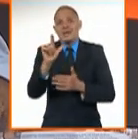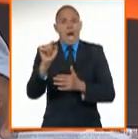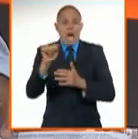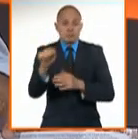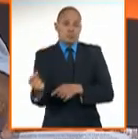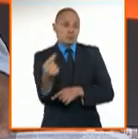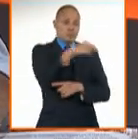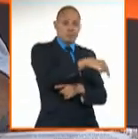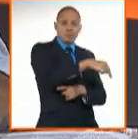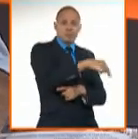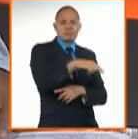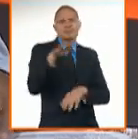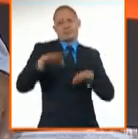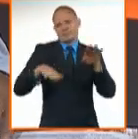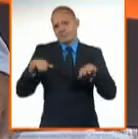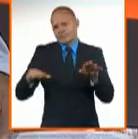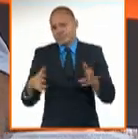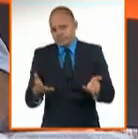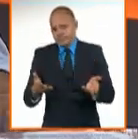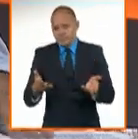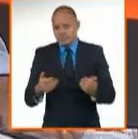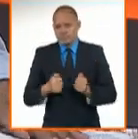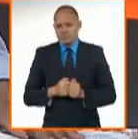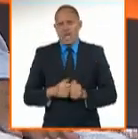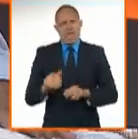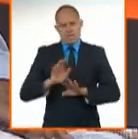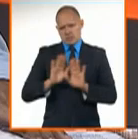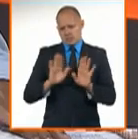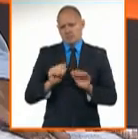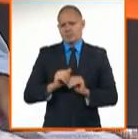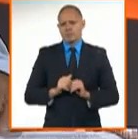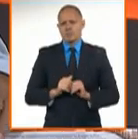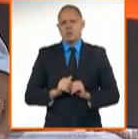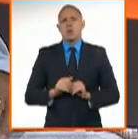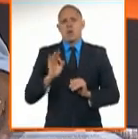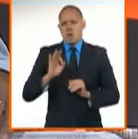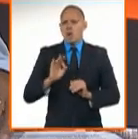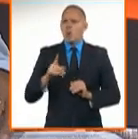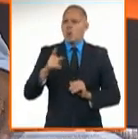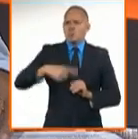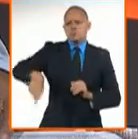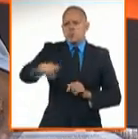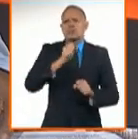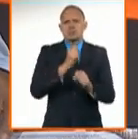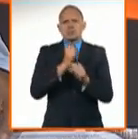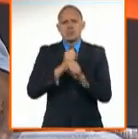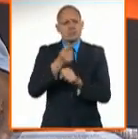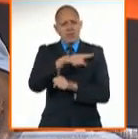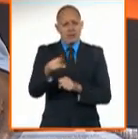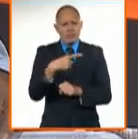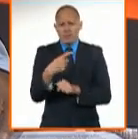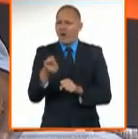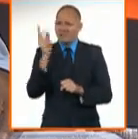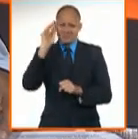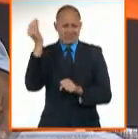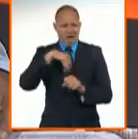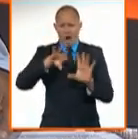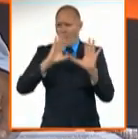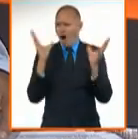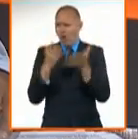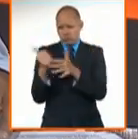contamos para enfrentar los trabajos de estos trabajos con todo el personal de las termoeléctricas además con los 4 mil